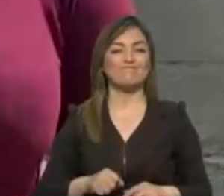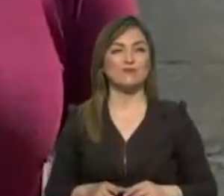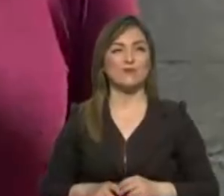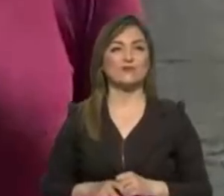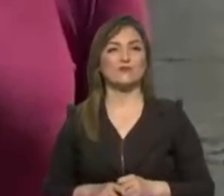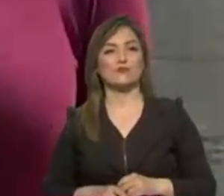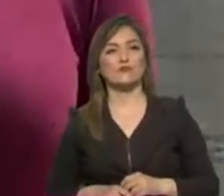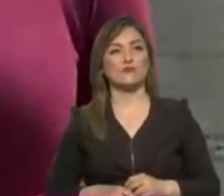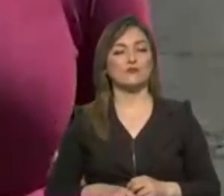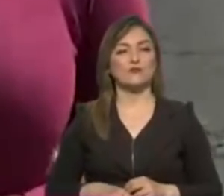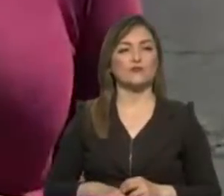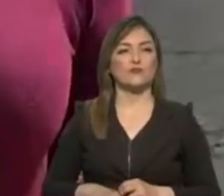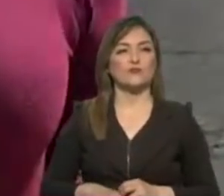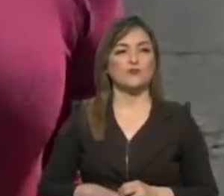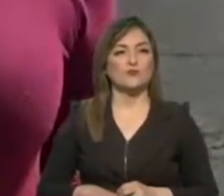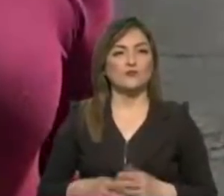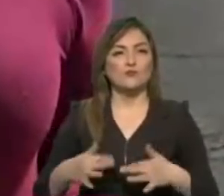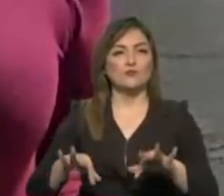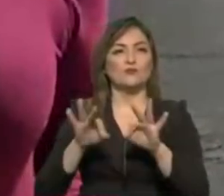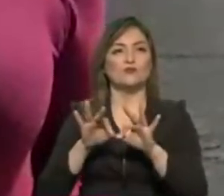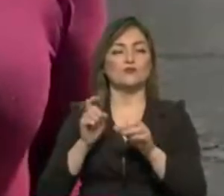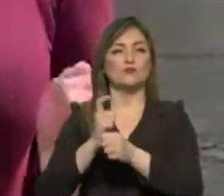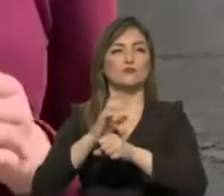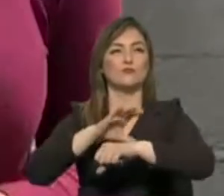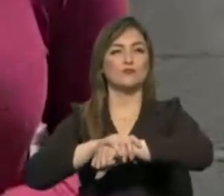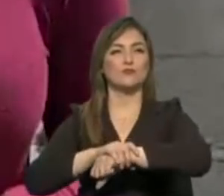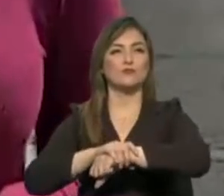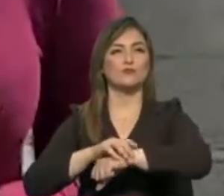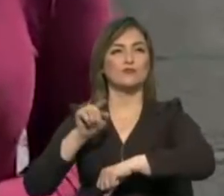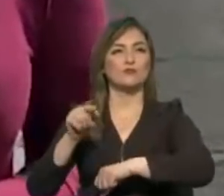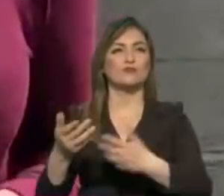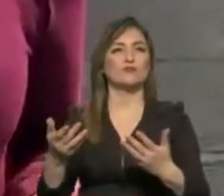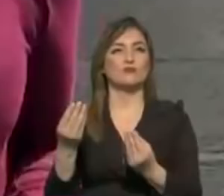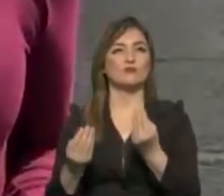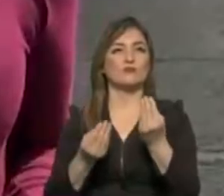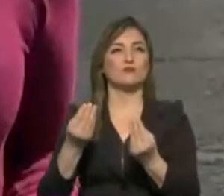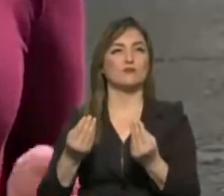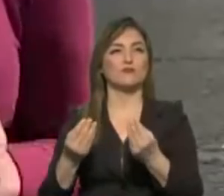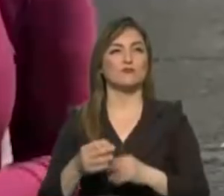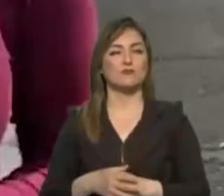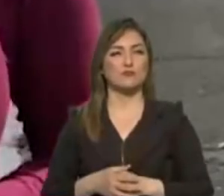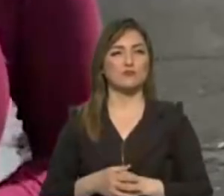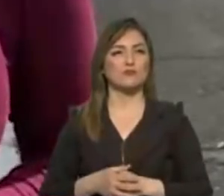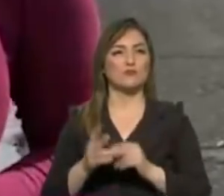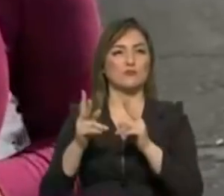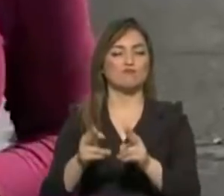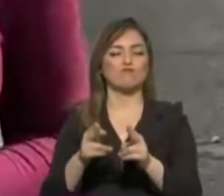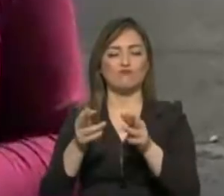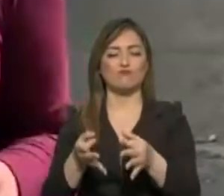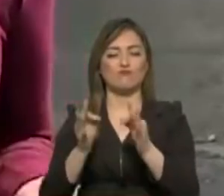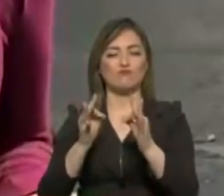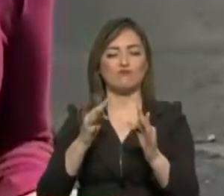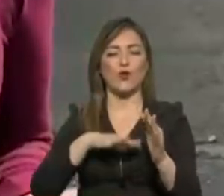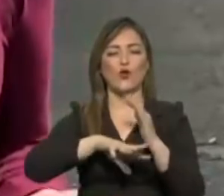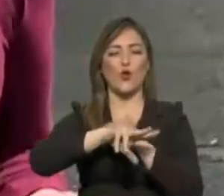dato importante es que al momento de la captura de los presuntos delincuentes, estos estaban realizando un atraco con el mismo modus